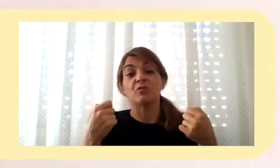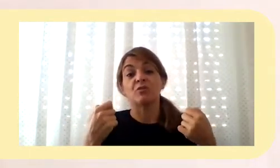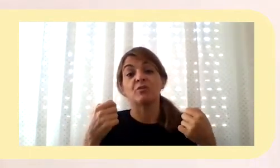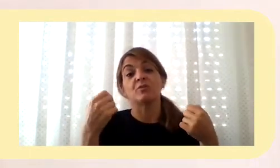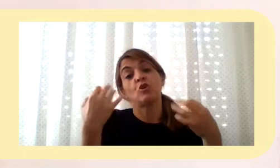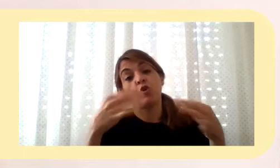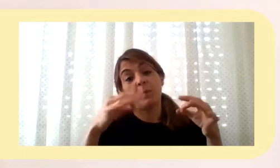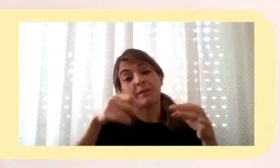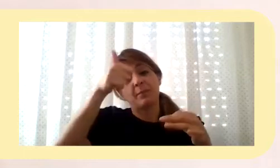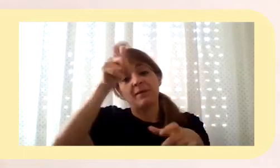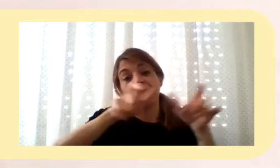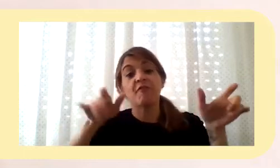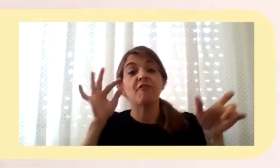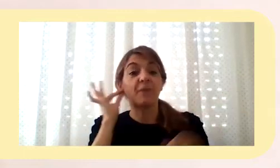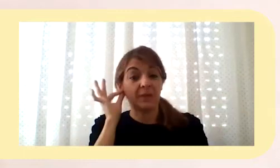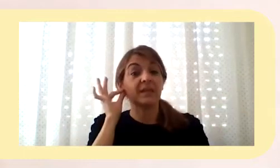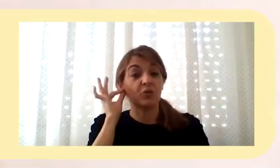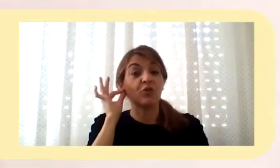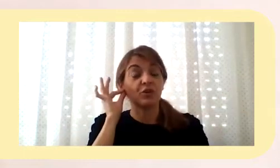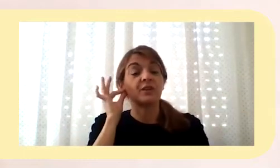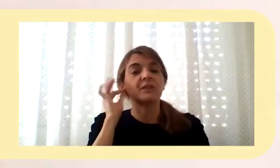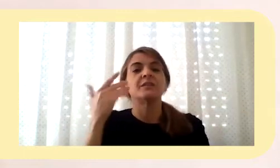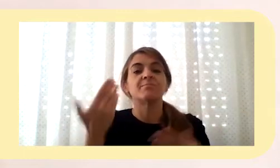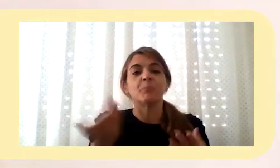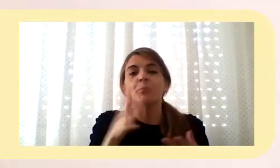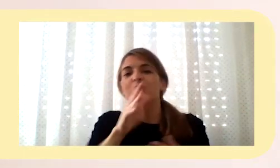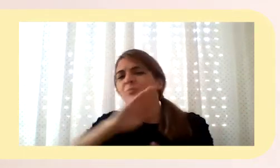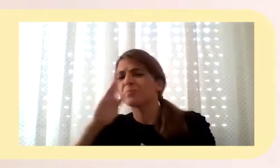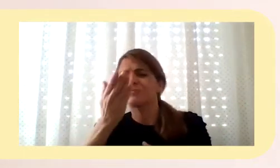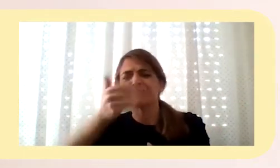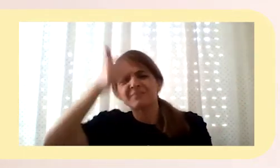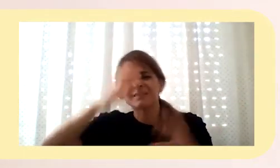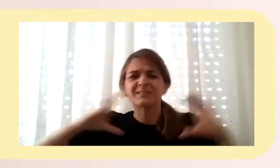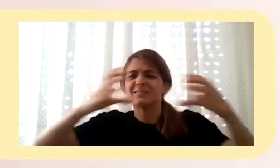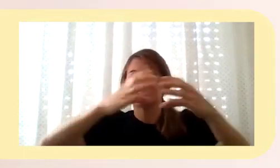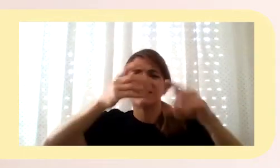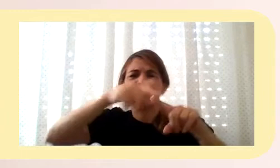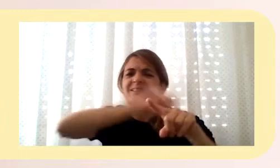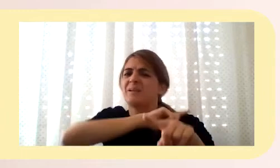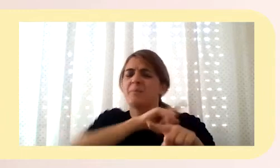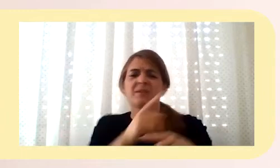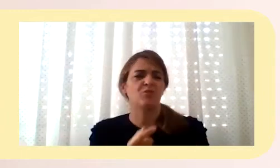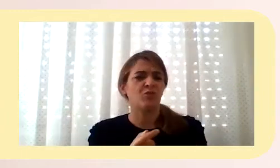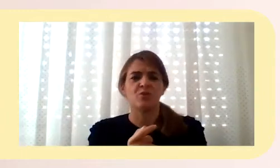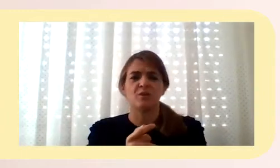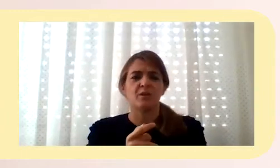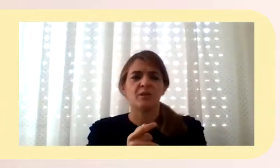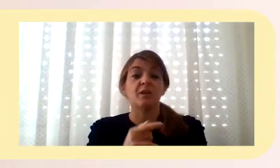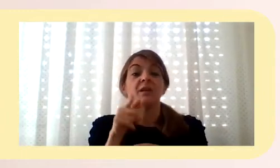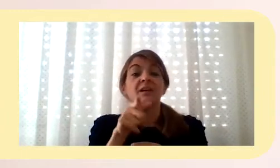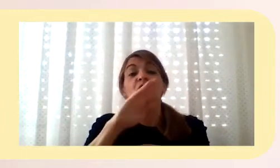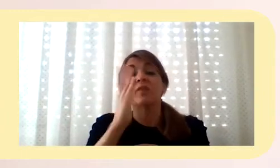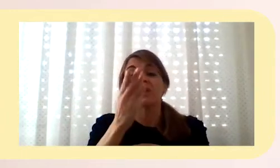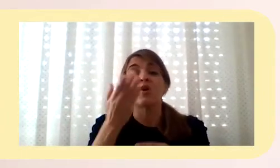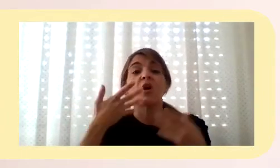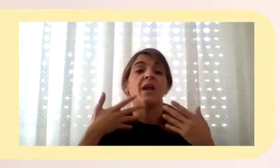femenino, podemos comprender que el malestar que está sufriendo este colectivo es tremendo, ya que suman estos daños